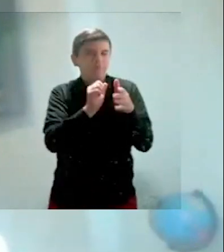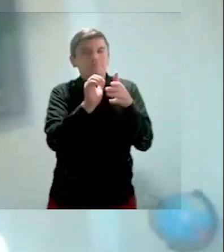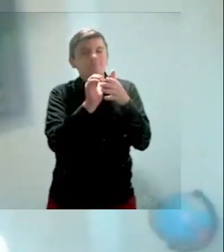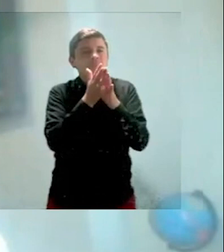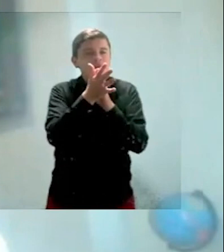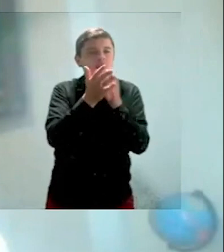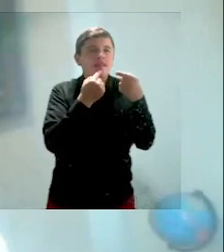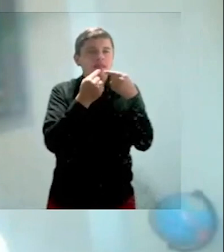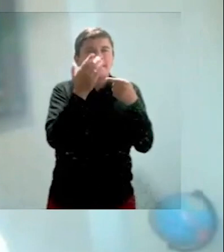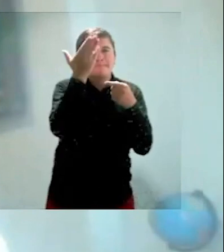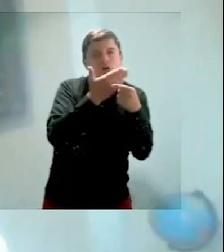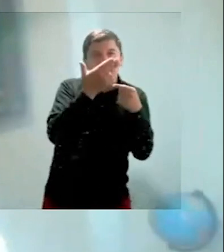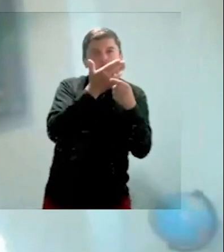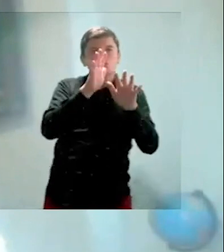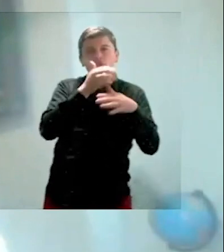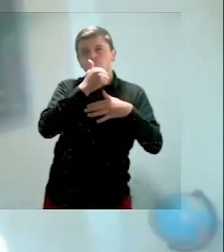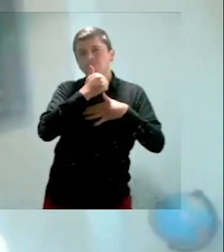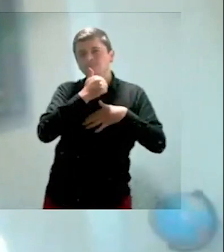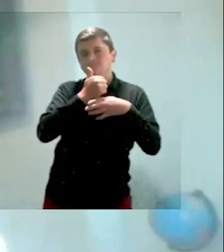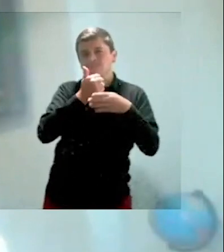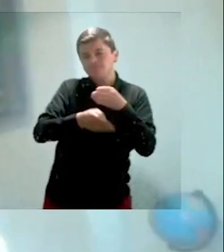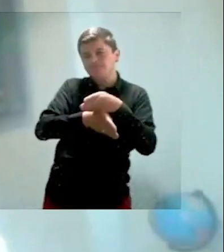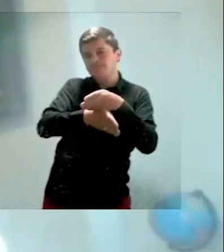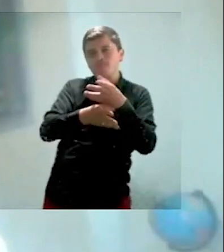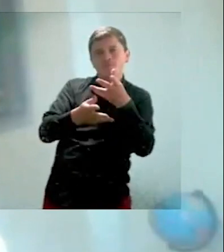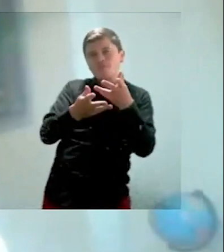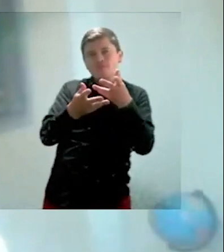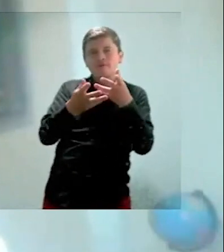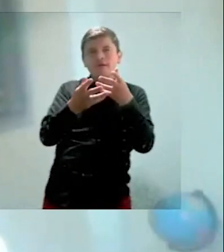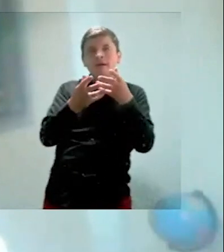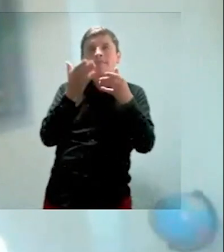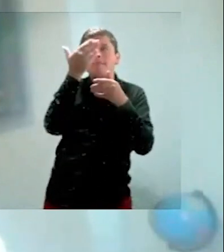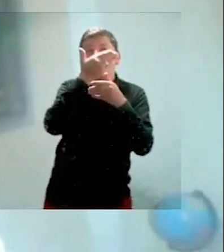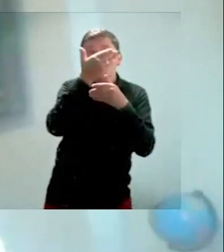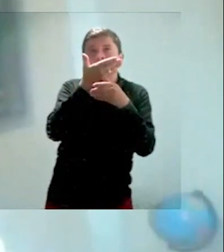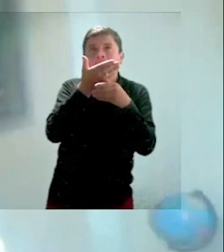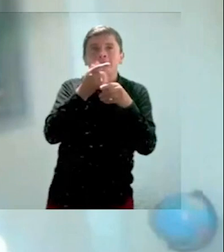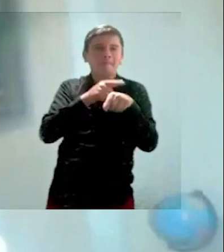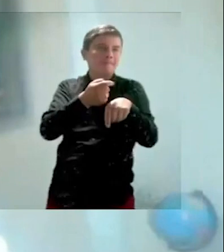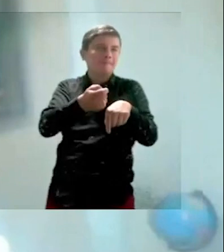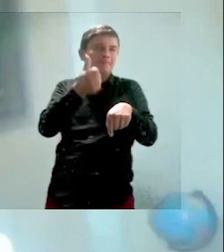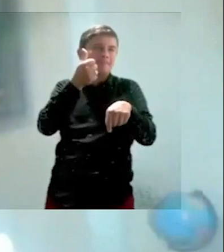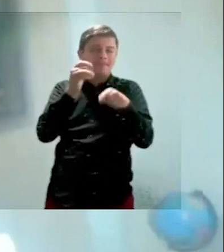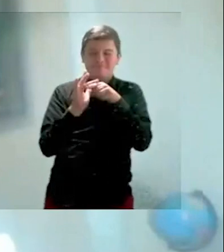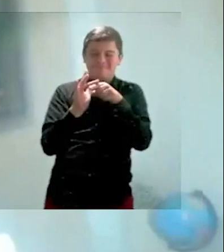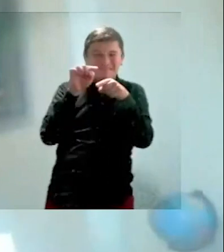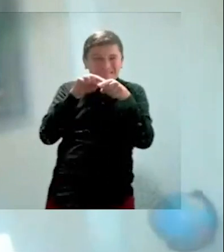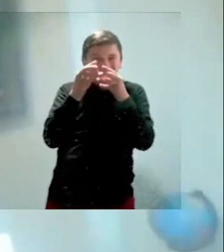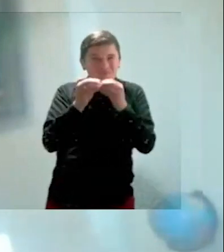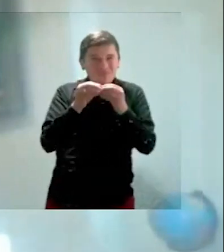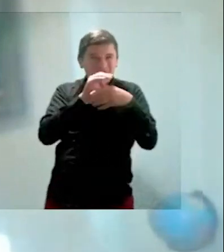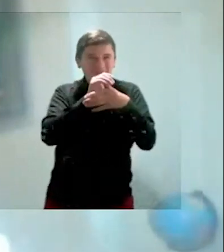los criterios de procedibilidad de las acciones de tutela. Ese test de resiliencia consistía en